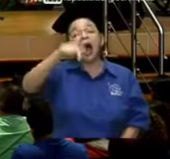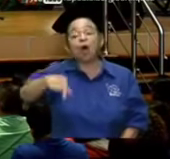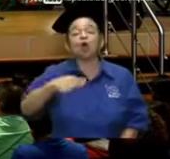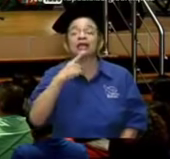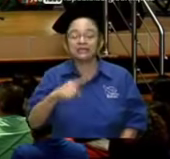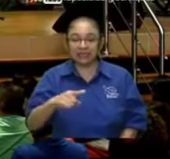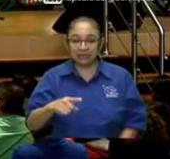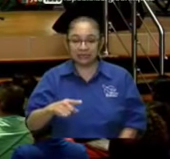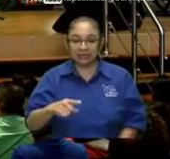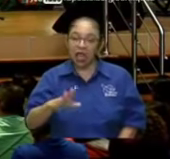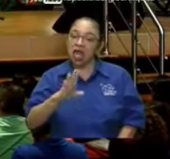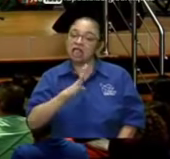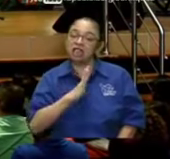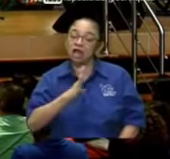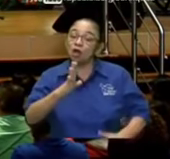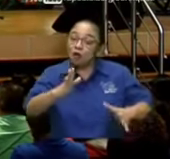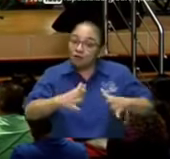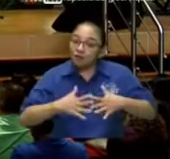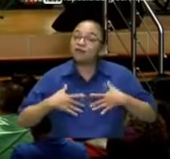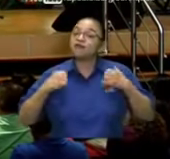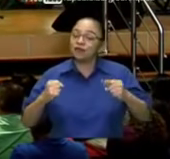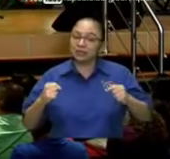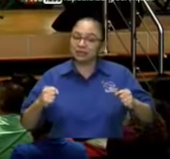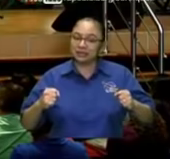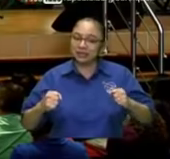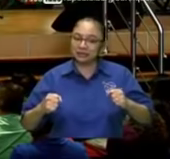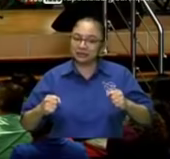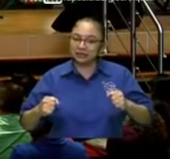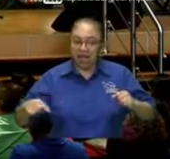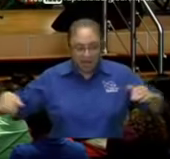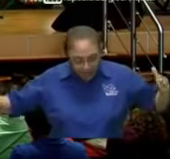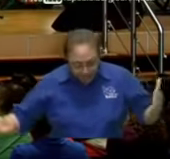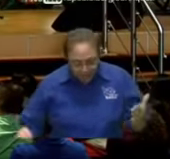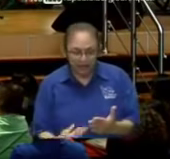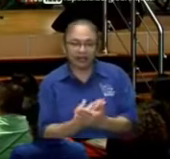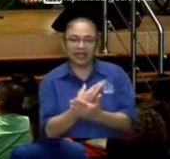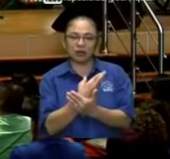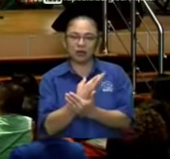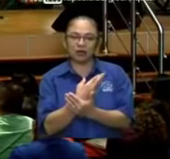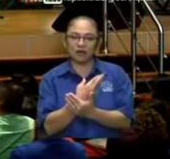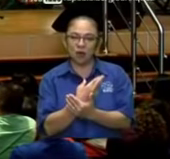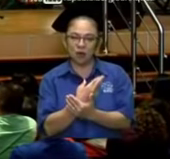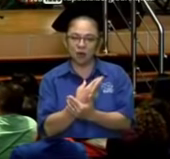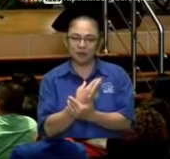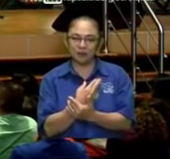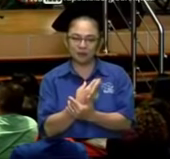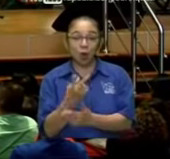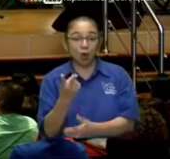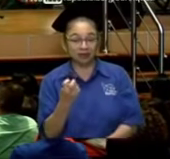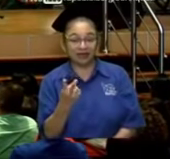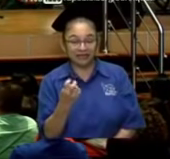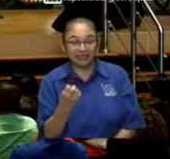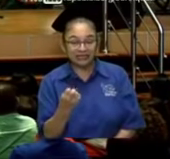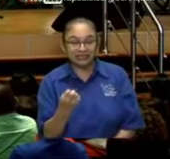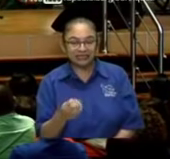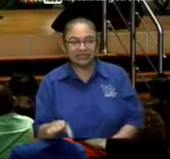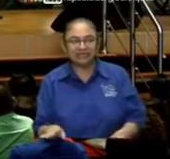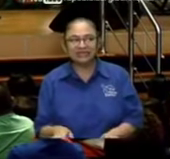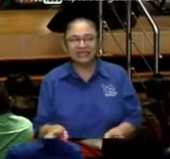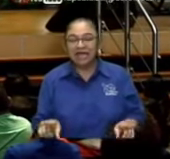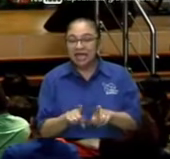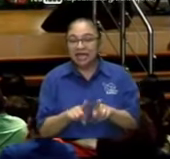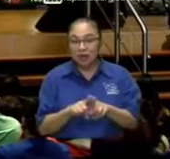tengo fuerzas. Como de nuevo tengo fuerzas como hace